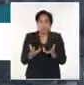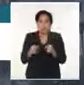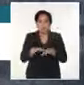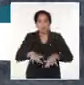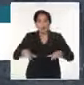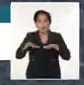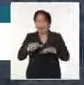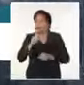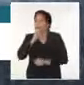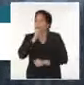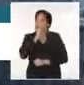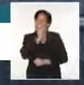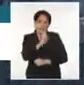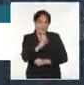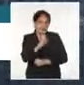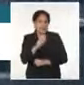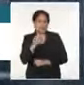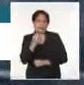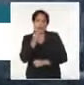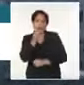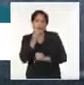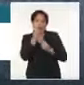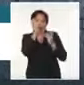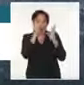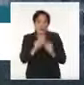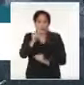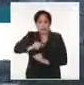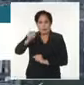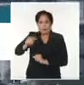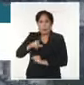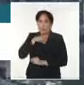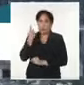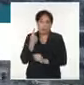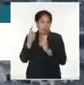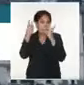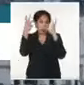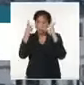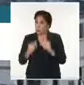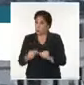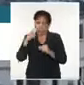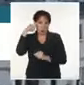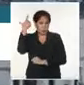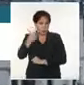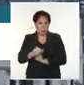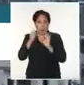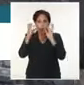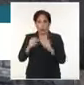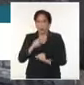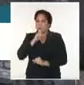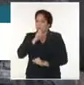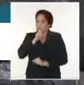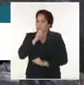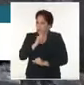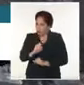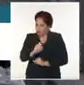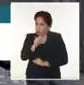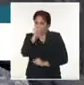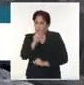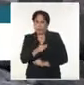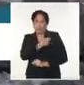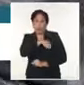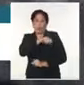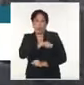enclave costero impide llevar un conteo exacto de las víctimas por la agresión sionista. Las fuerzas ocupantes han amenazado a la